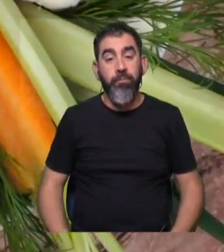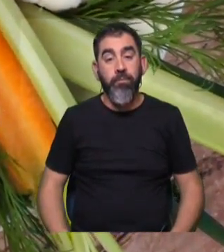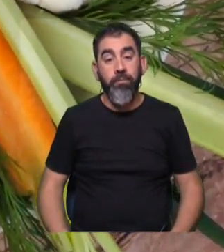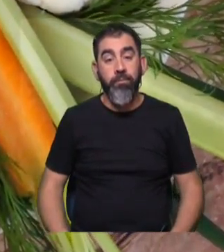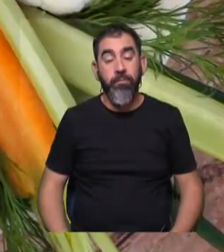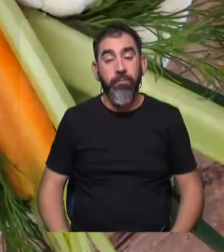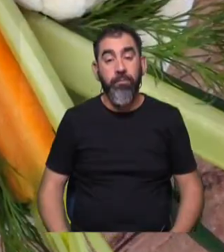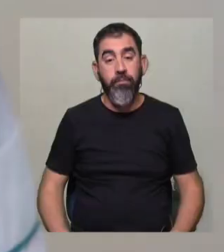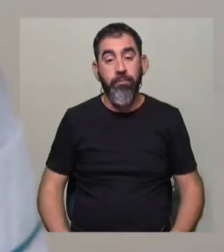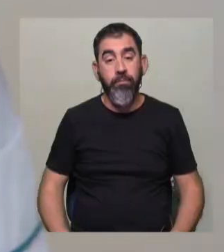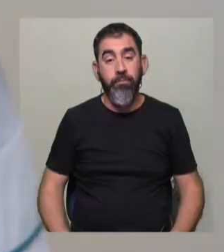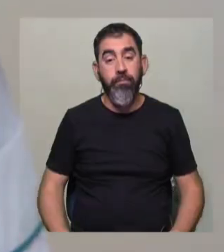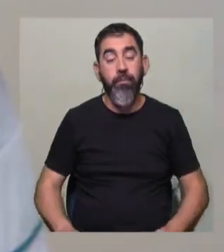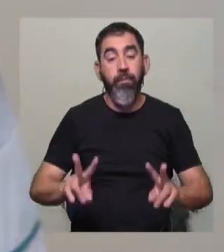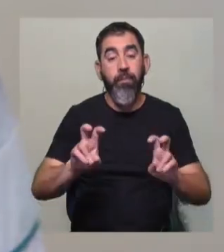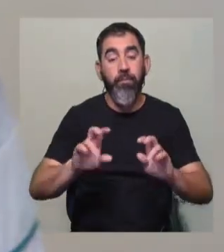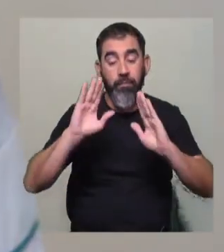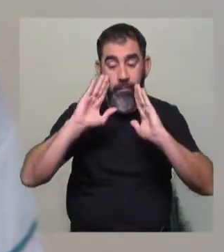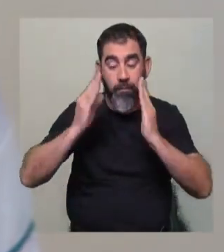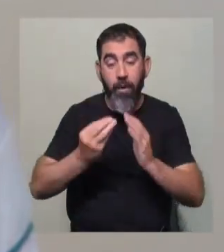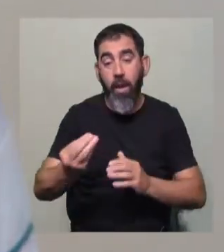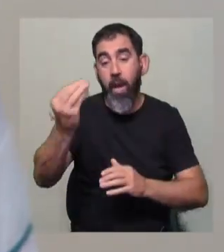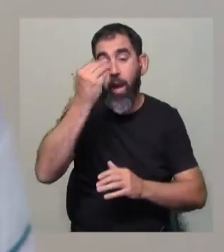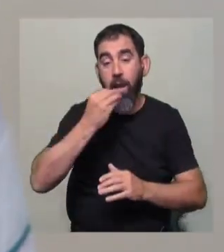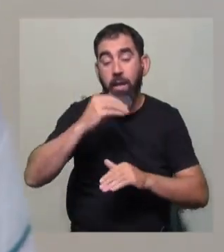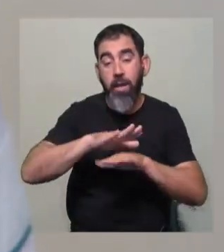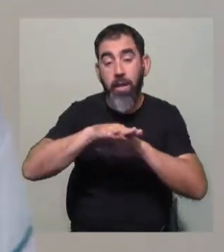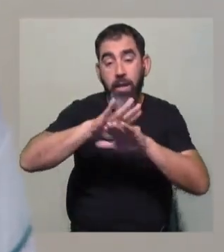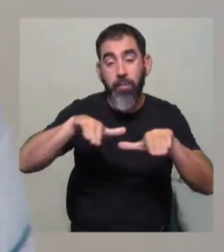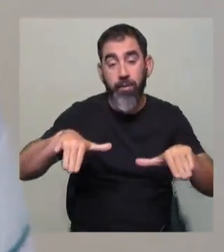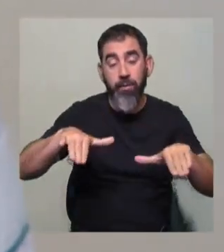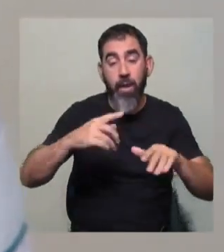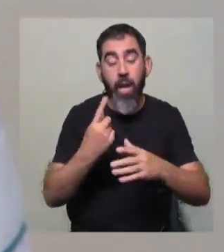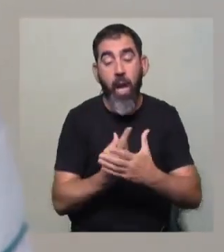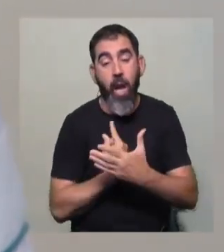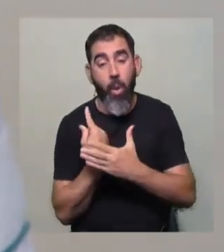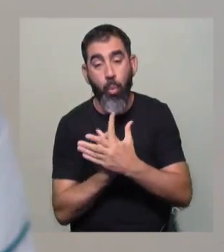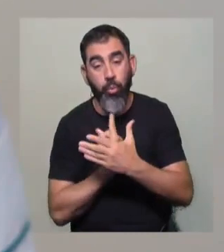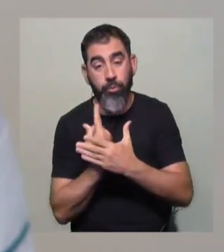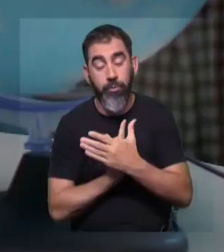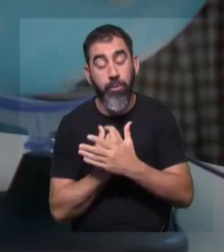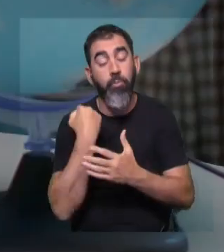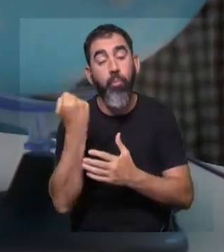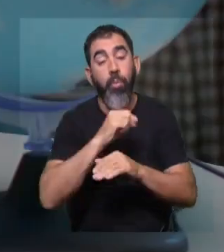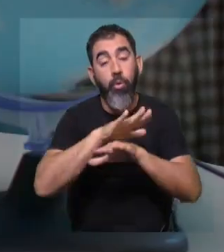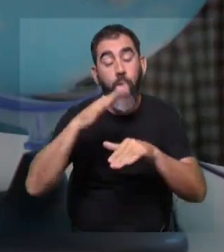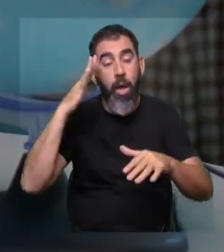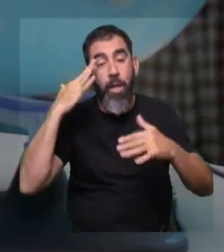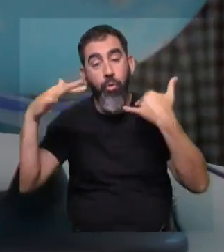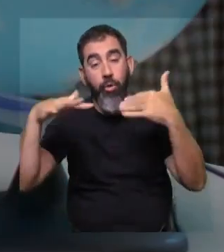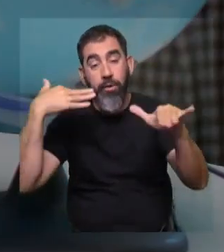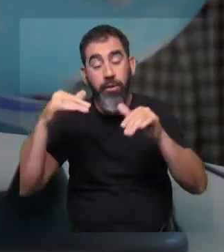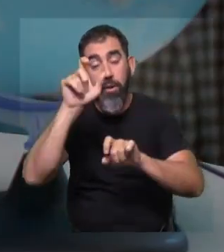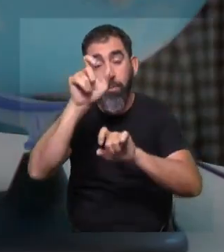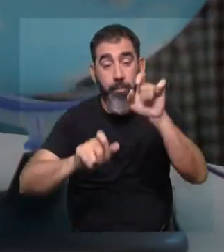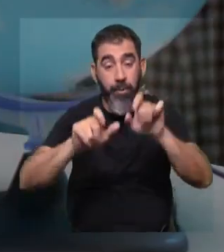En lo que tiene que ver con el abordaje de la alimentación en los niños con autismo, es importante tener en cuenta que estos niños, adolescentes o las